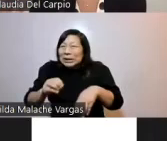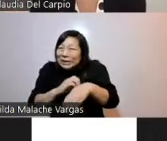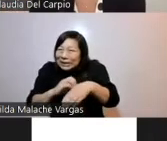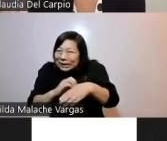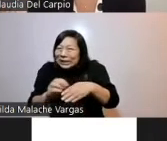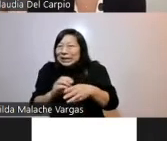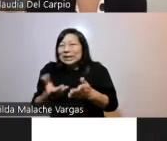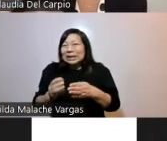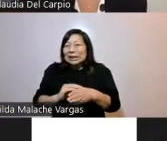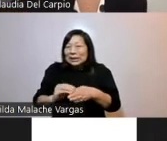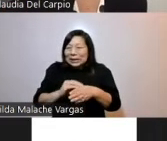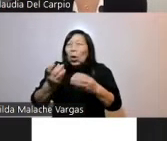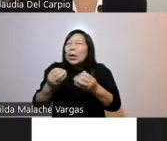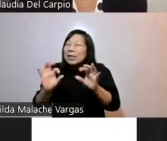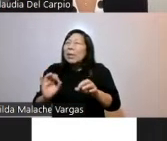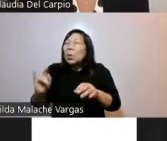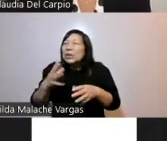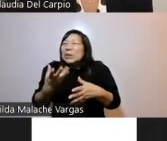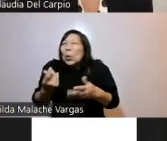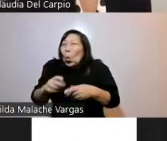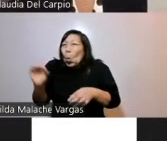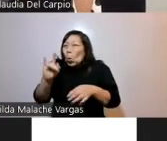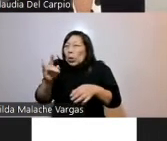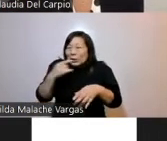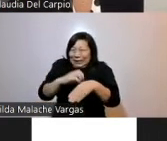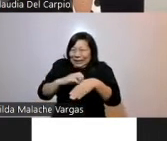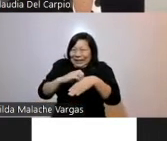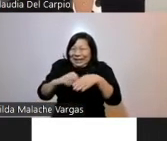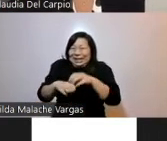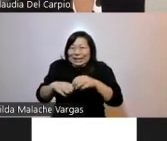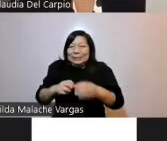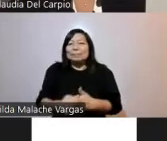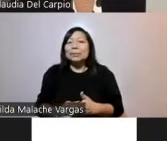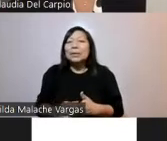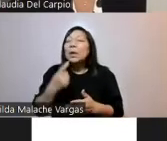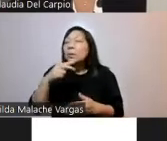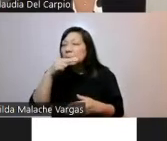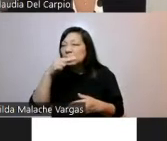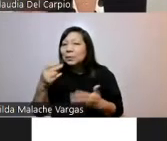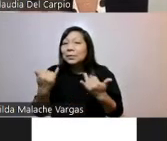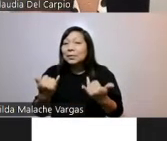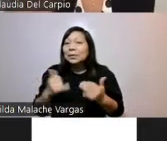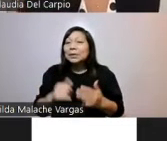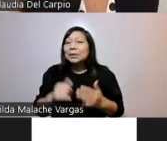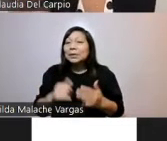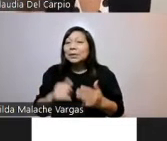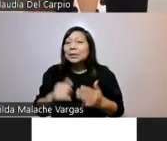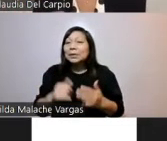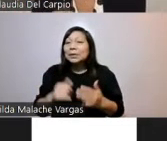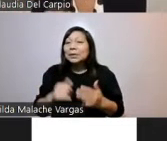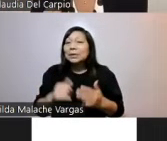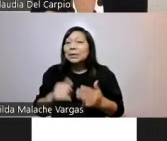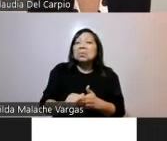produce irritación y picazón. En lo posible podría tener una acción humectante, entonces a este limpiador le pueden agregar lanolina,